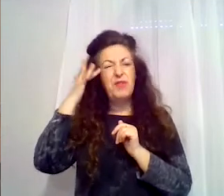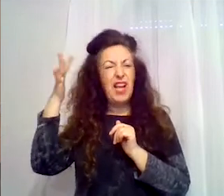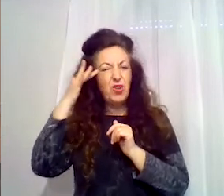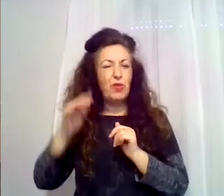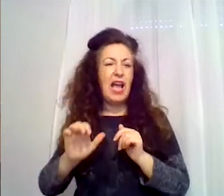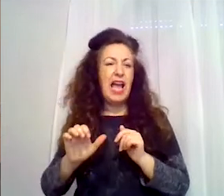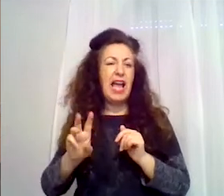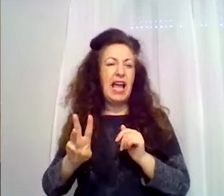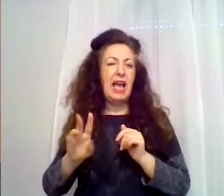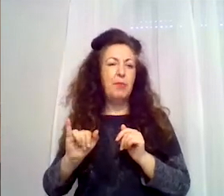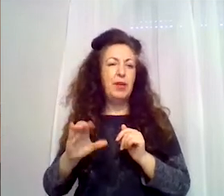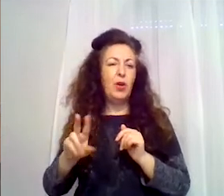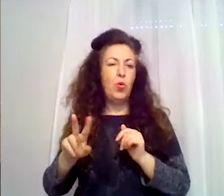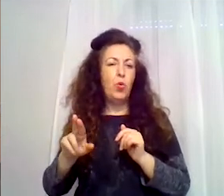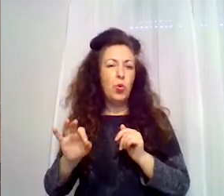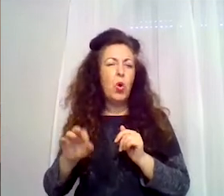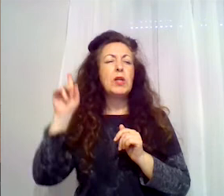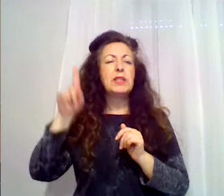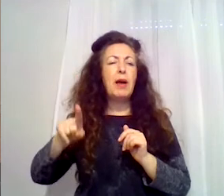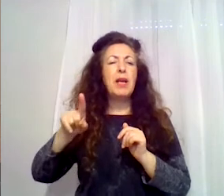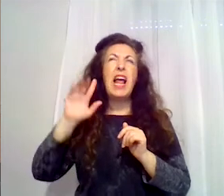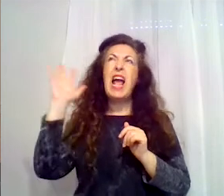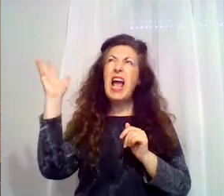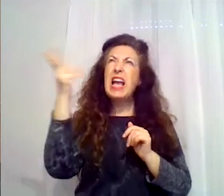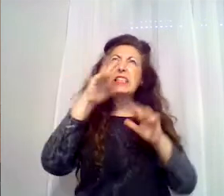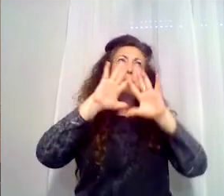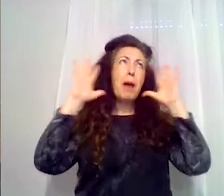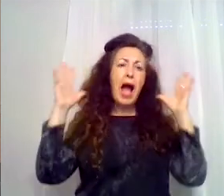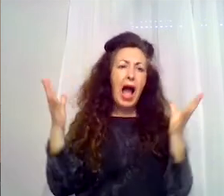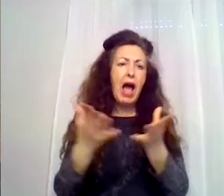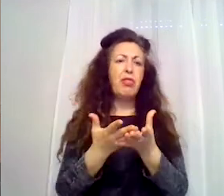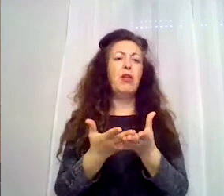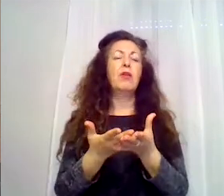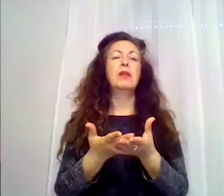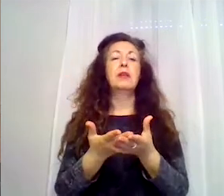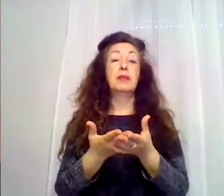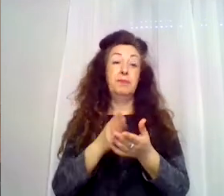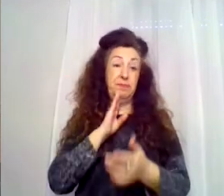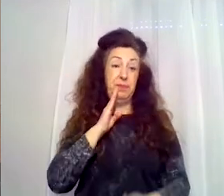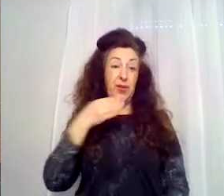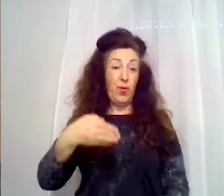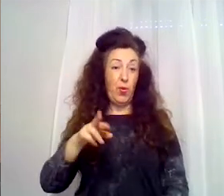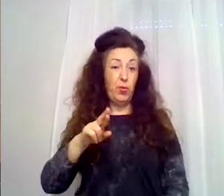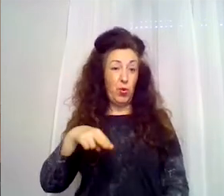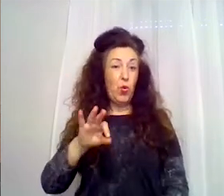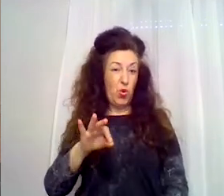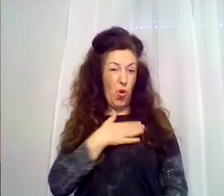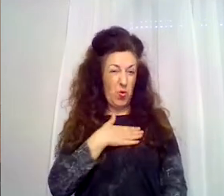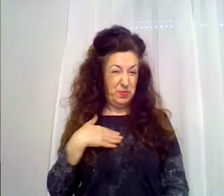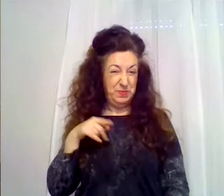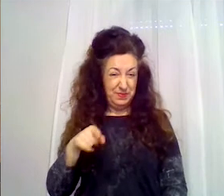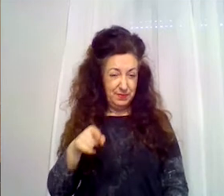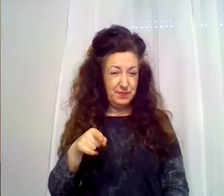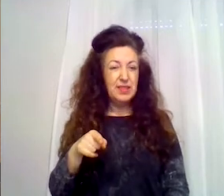no justificar los medios en las historias individuales, en las historias nuestras como personas, pero sí justifica